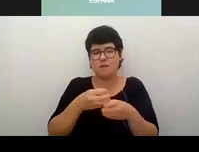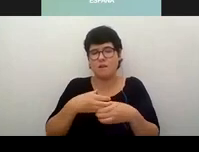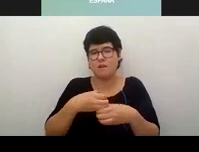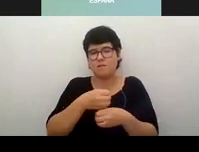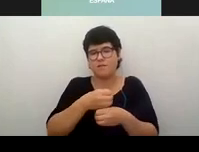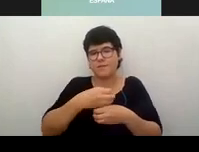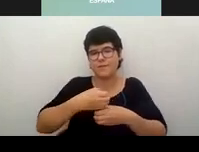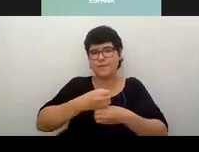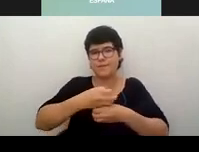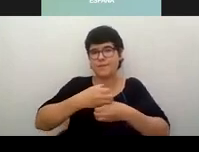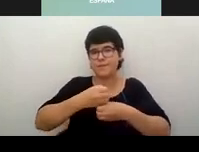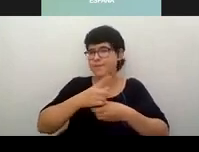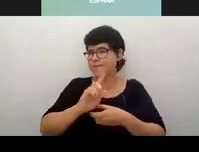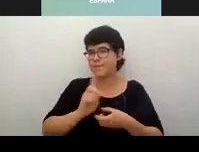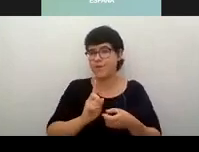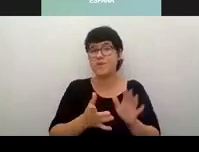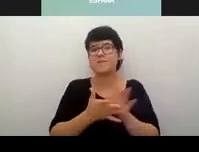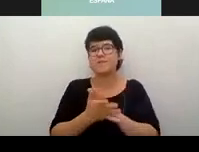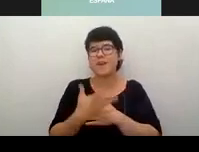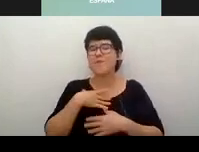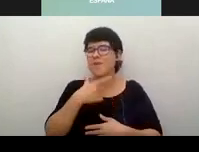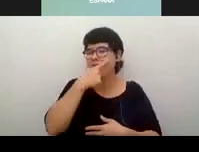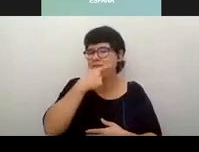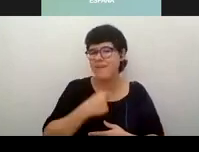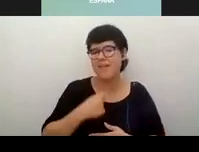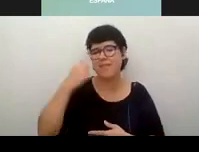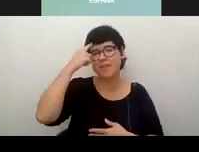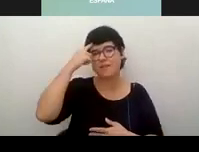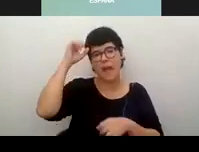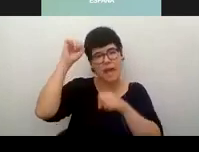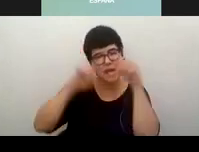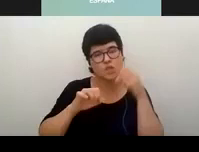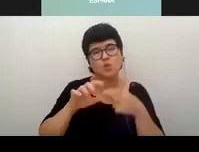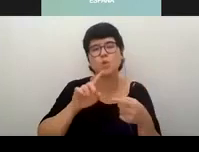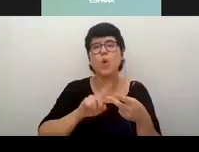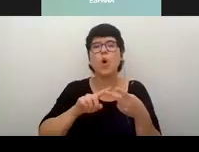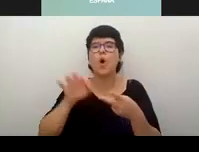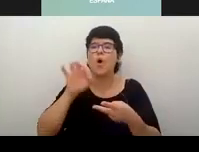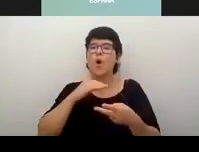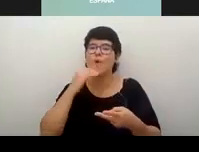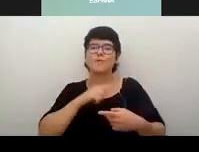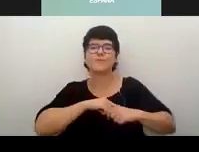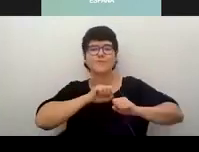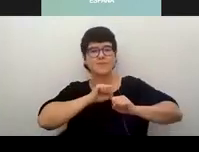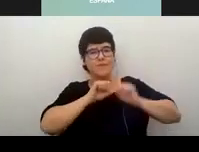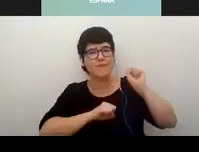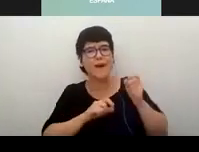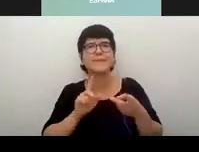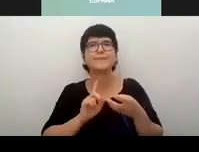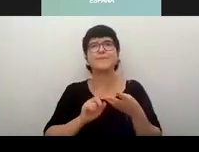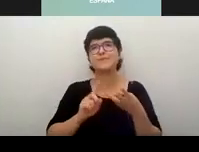esto facilita la aparición de ictus, de alguna enfermedad aterotrombótica, es decir, de infarto, de ictus, de